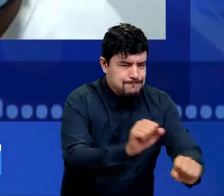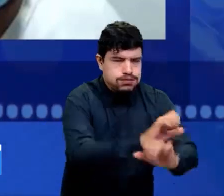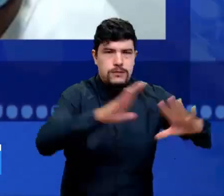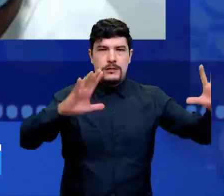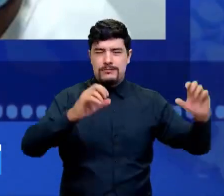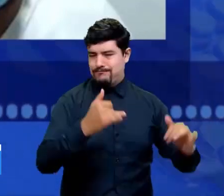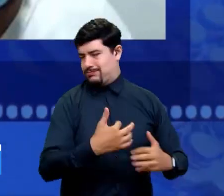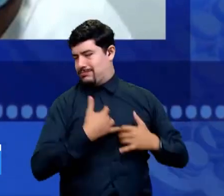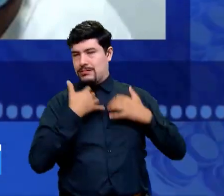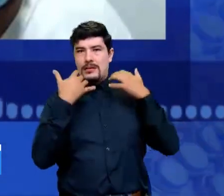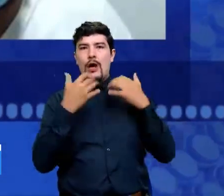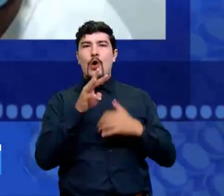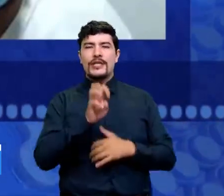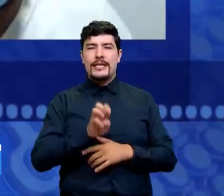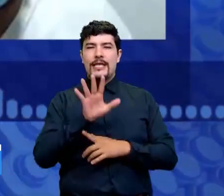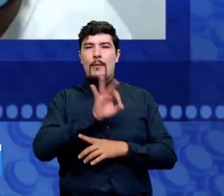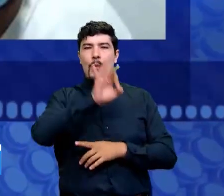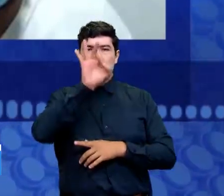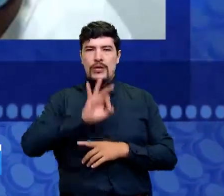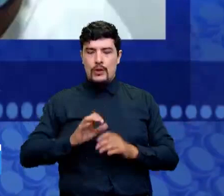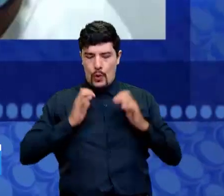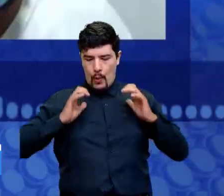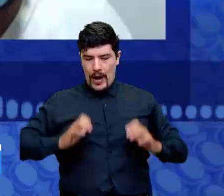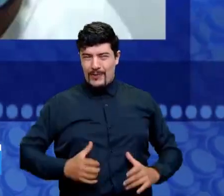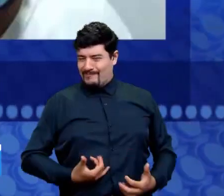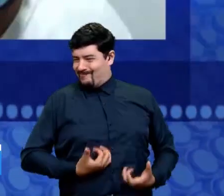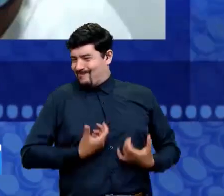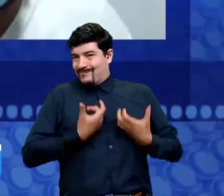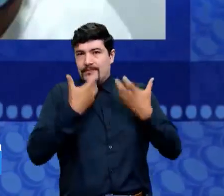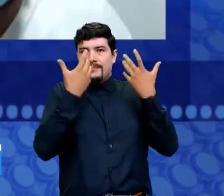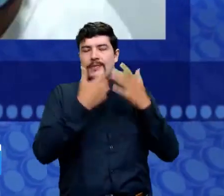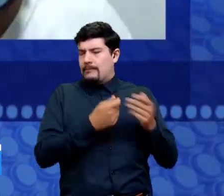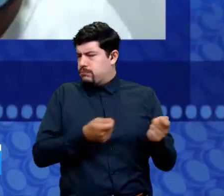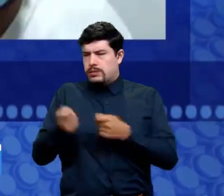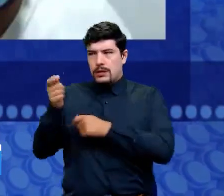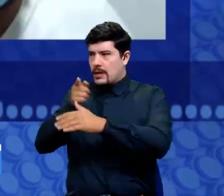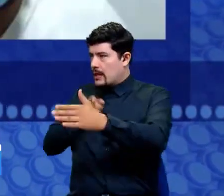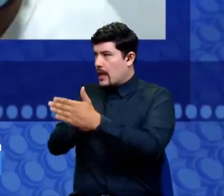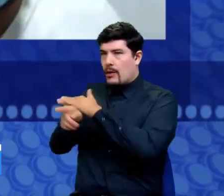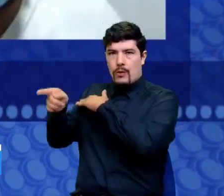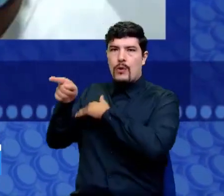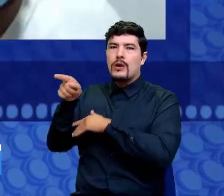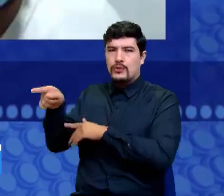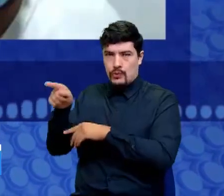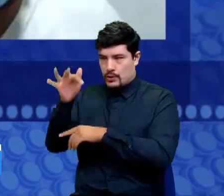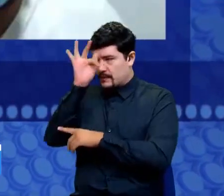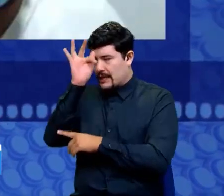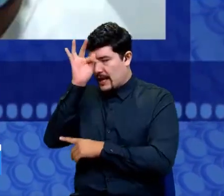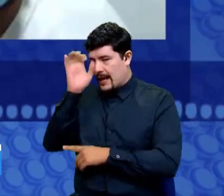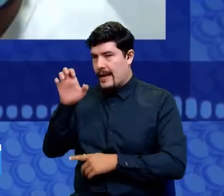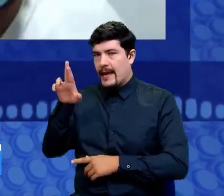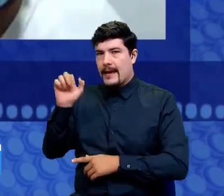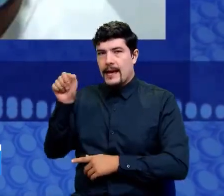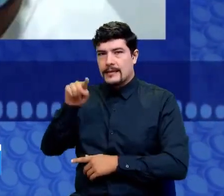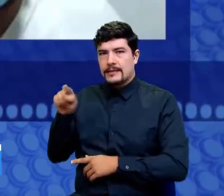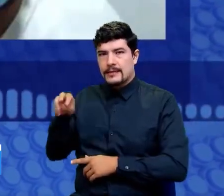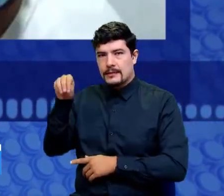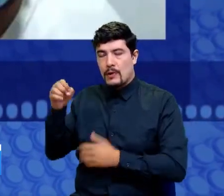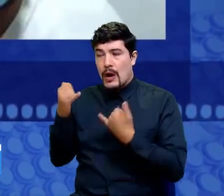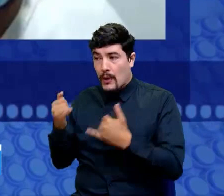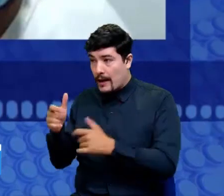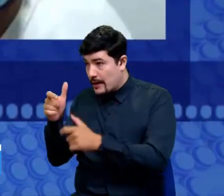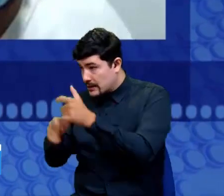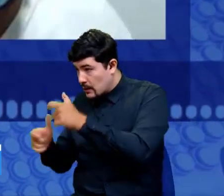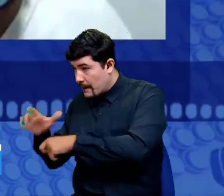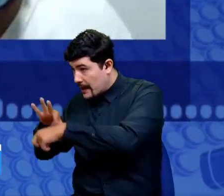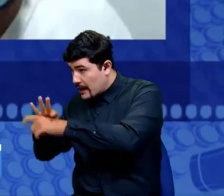en el 85% de su cuerpo, trasladado directamente al Erasmo Meoz. La verdad, pues, he estado hablando con los